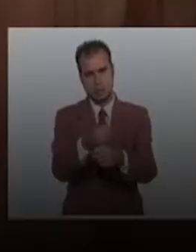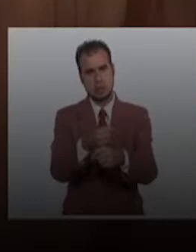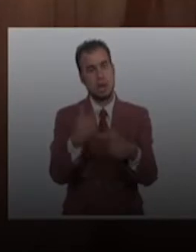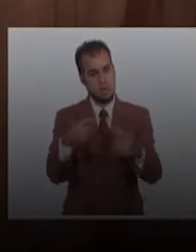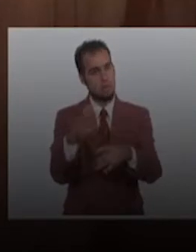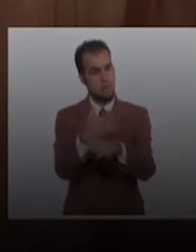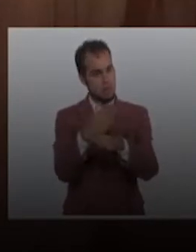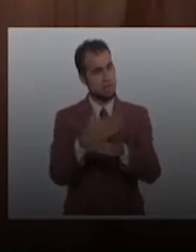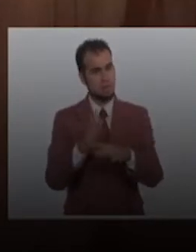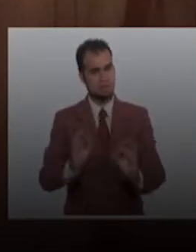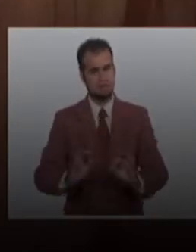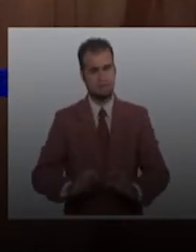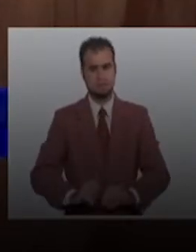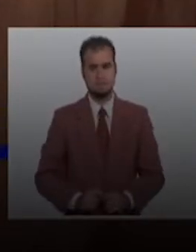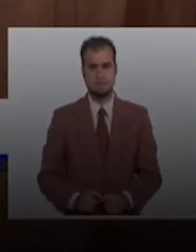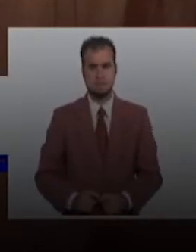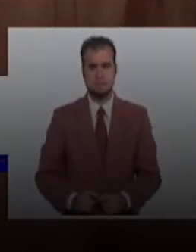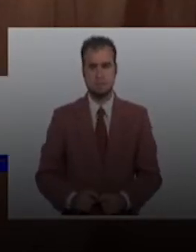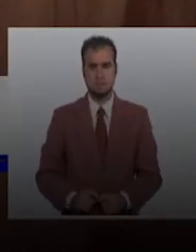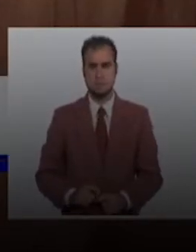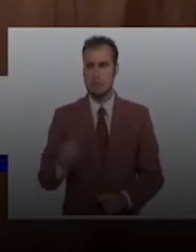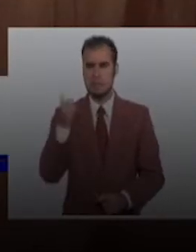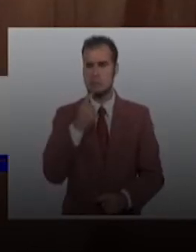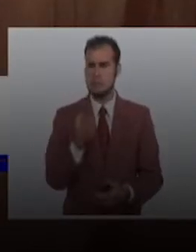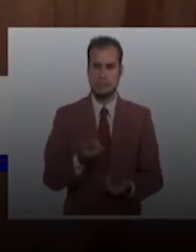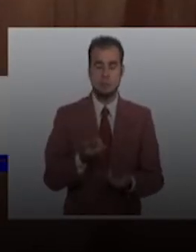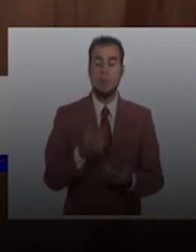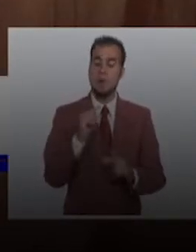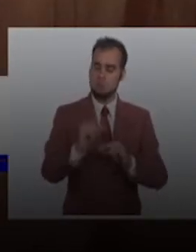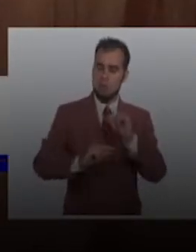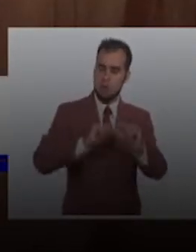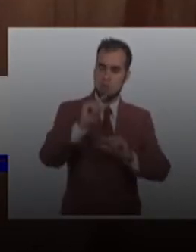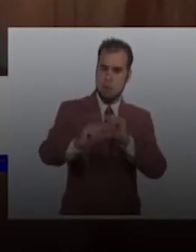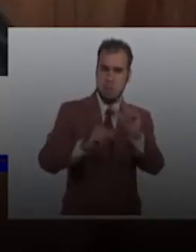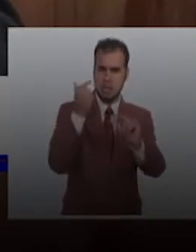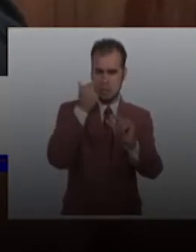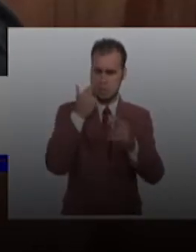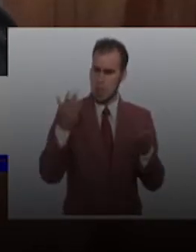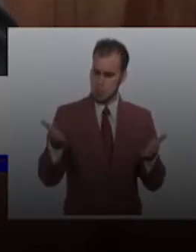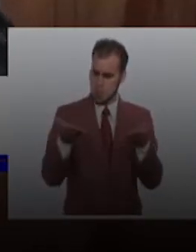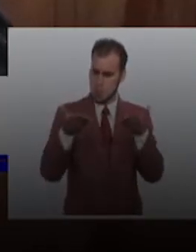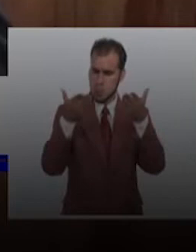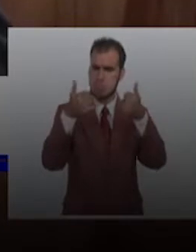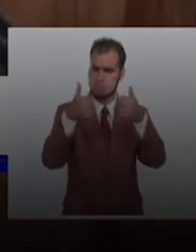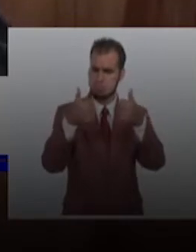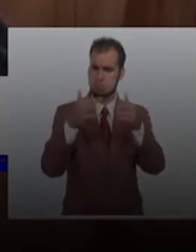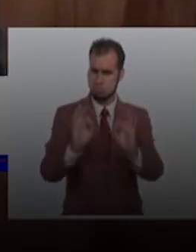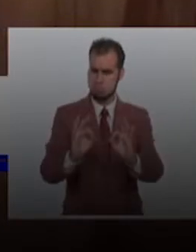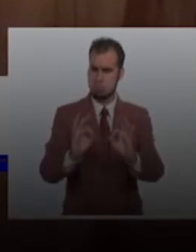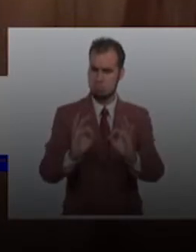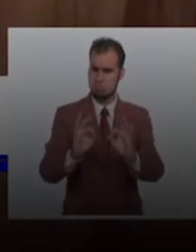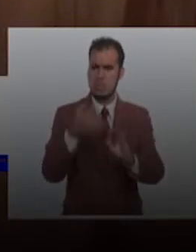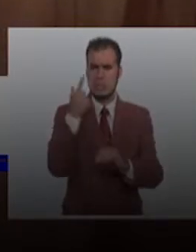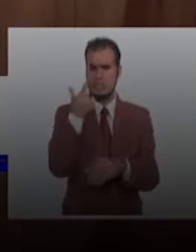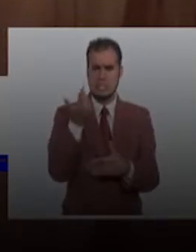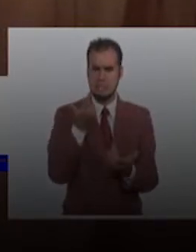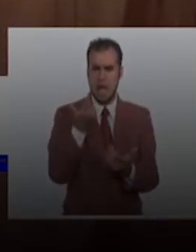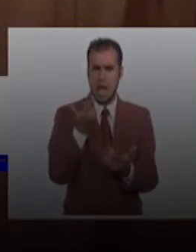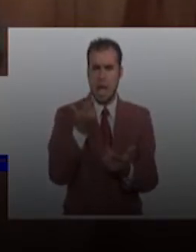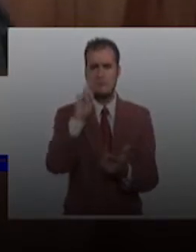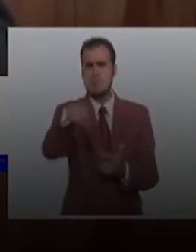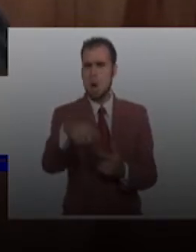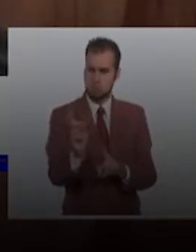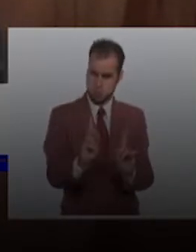Y un avance sostenido. Y nosotros diríamos sin prisa, pero sin pausa, y lo más importante